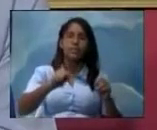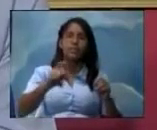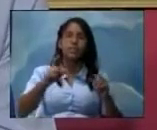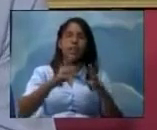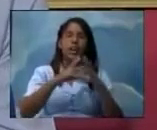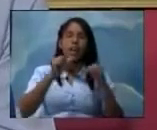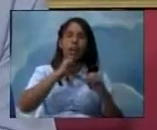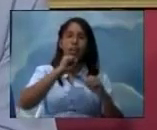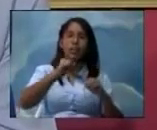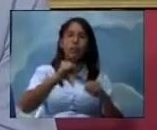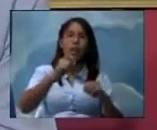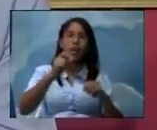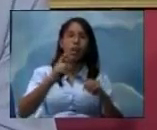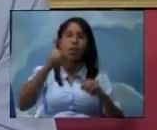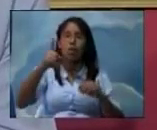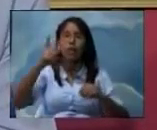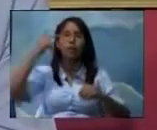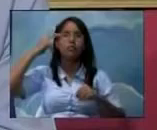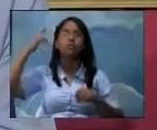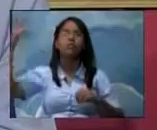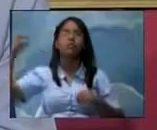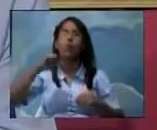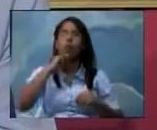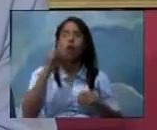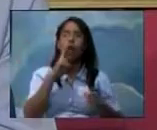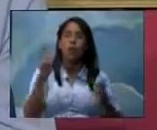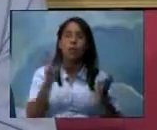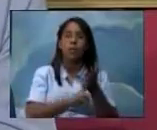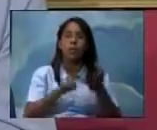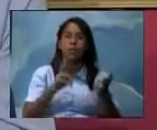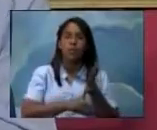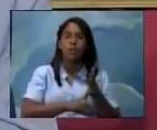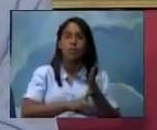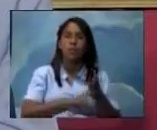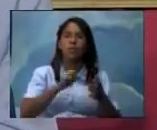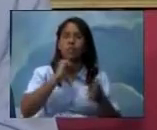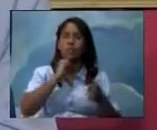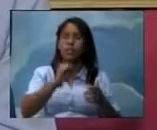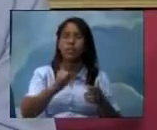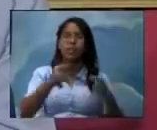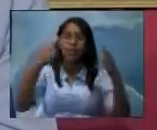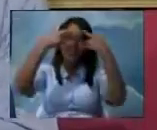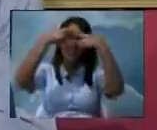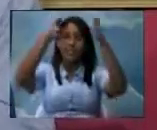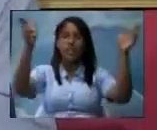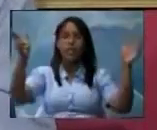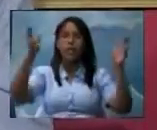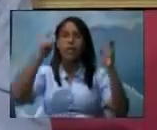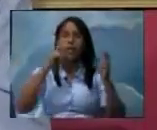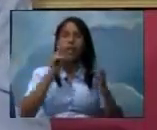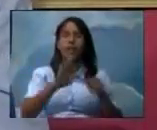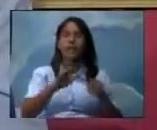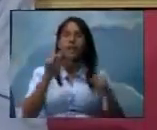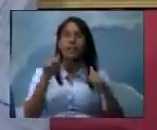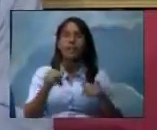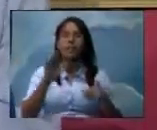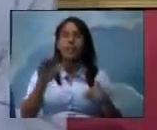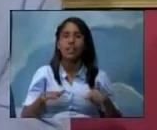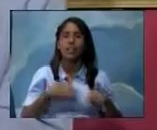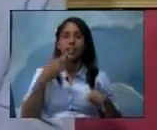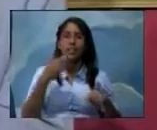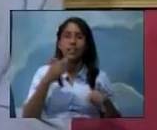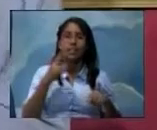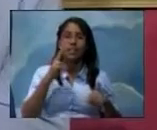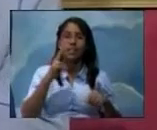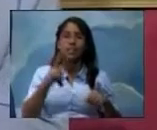acontecer en lo porvenir. El sueño es verdadero y fiel su interpretación. Aquí podemos ver a